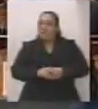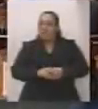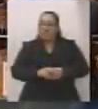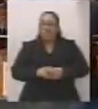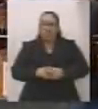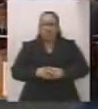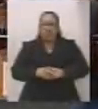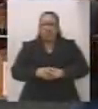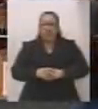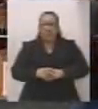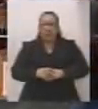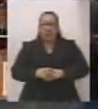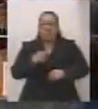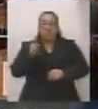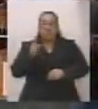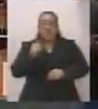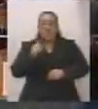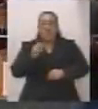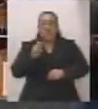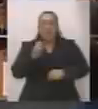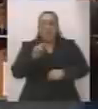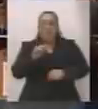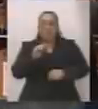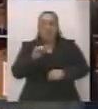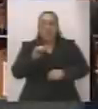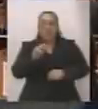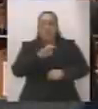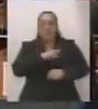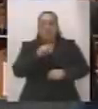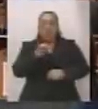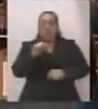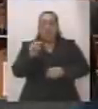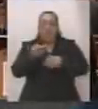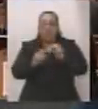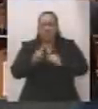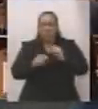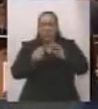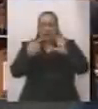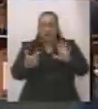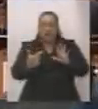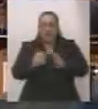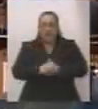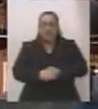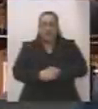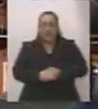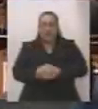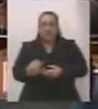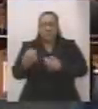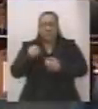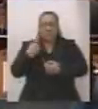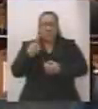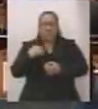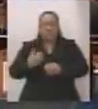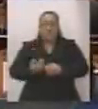al profesor doctor Eric Maskin, Premio Nobel de Economía 2007, a cargo de